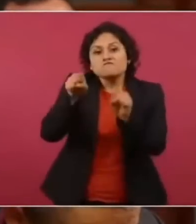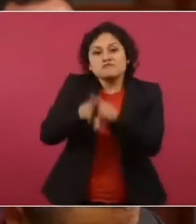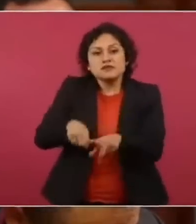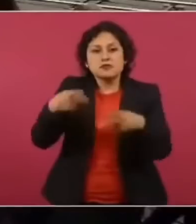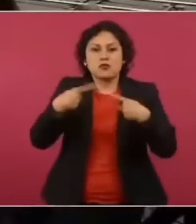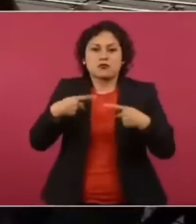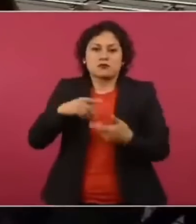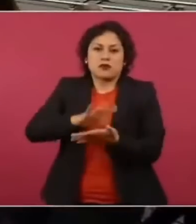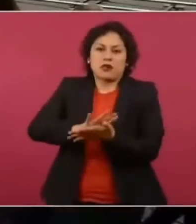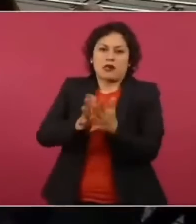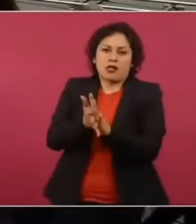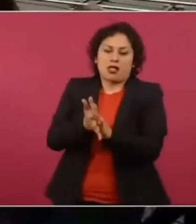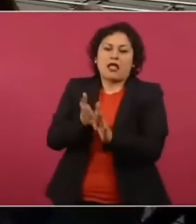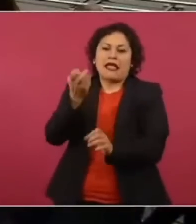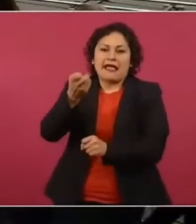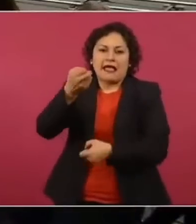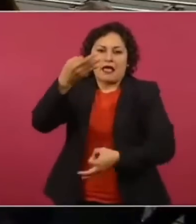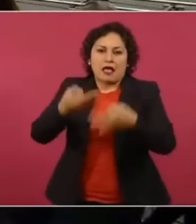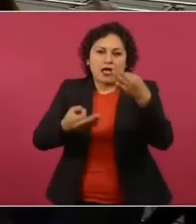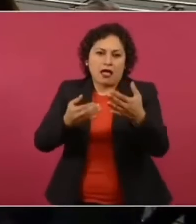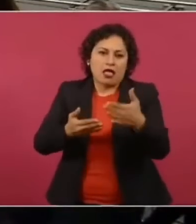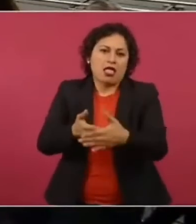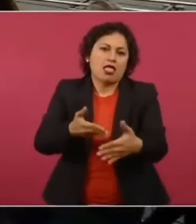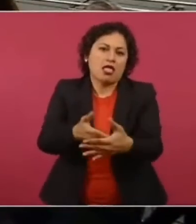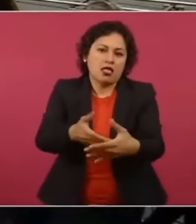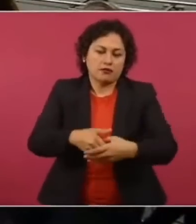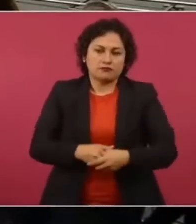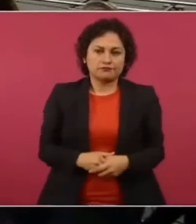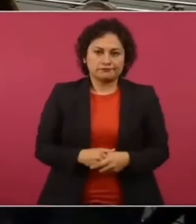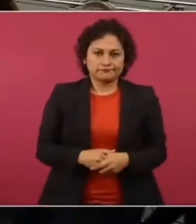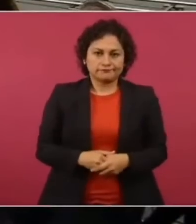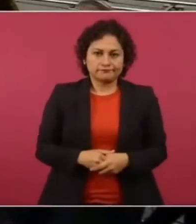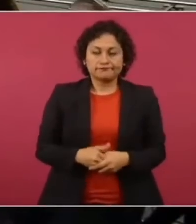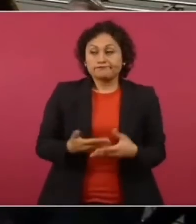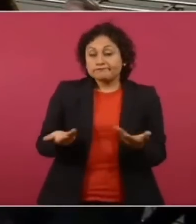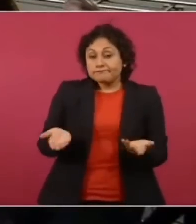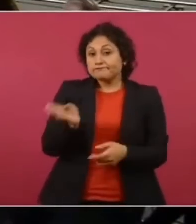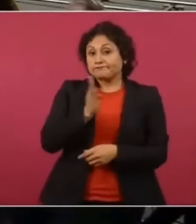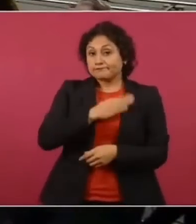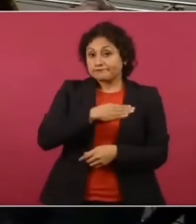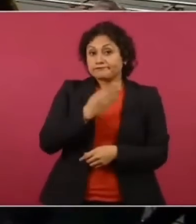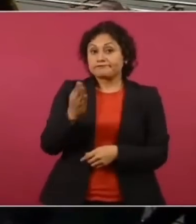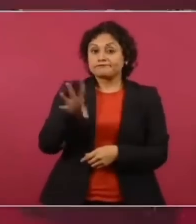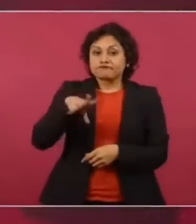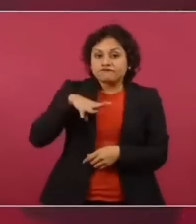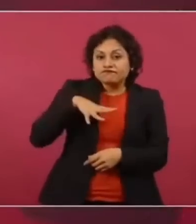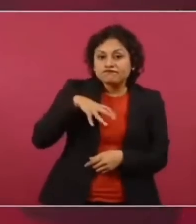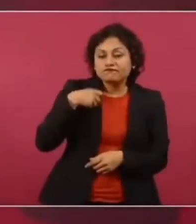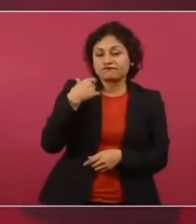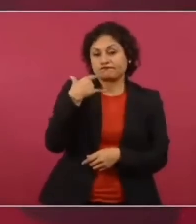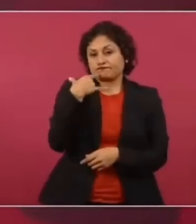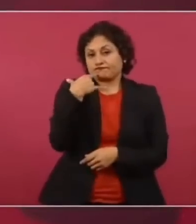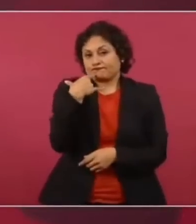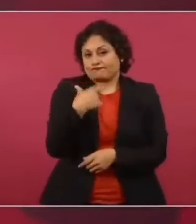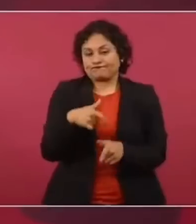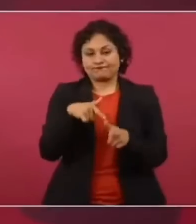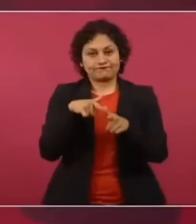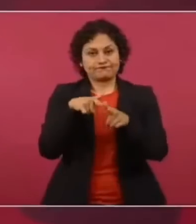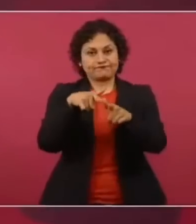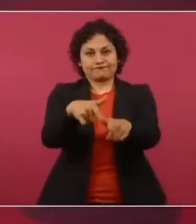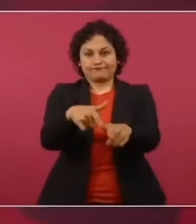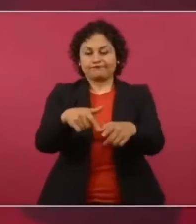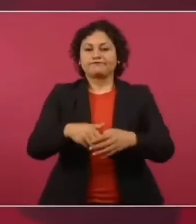avanzan. Bueno, hay que seguir luchando. No hay